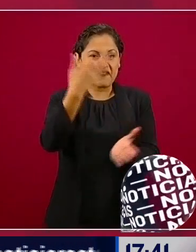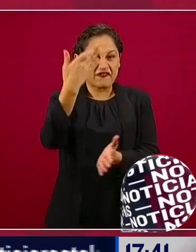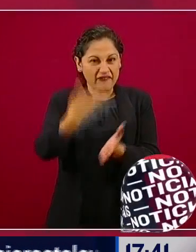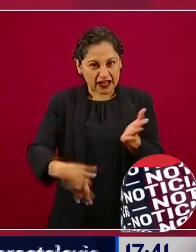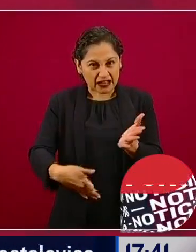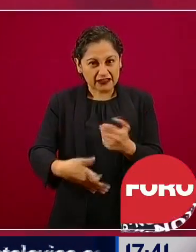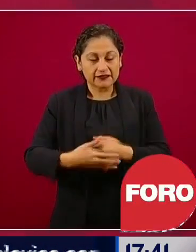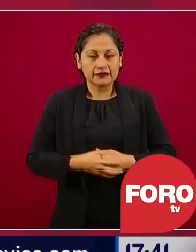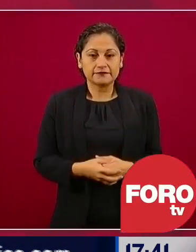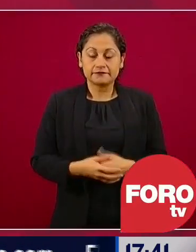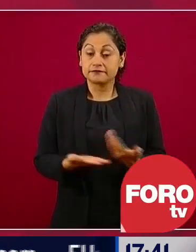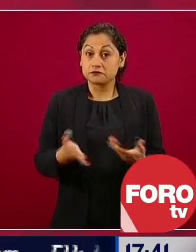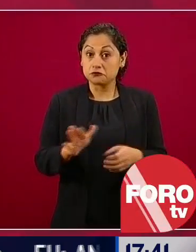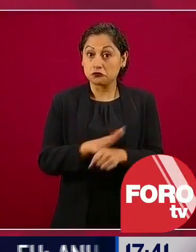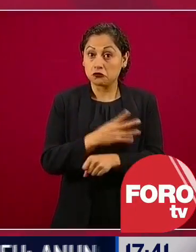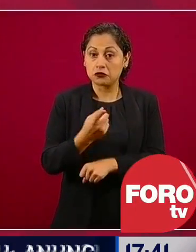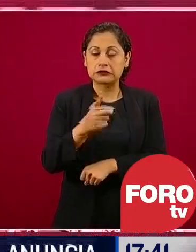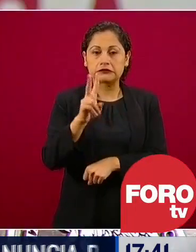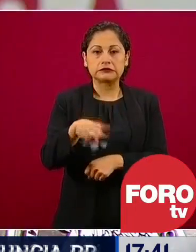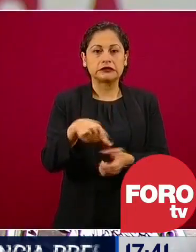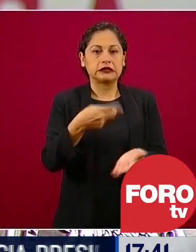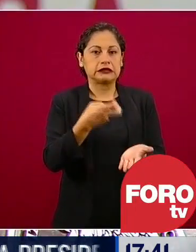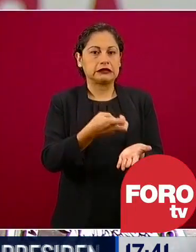no se corrige,